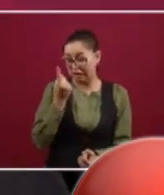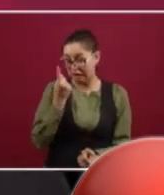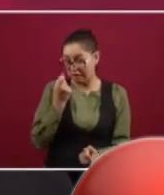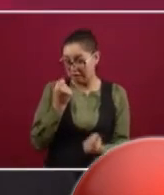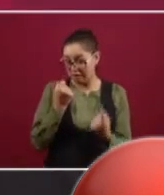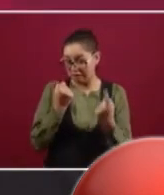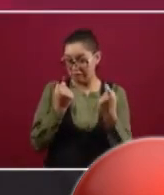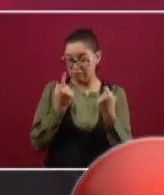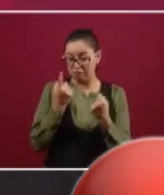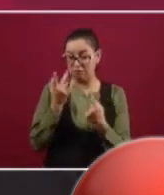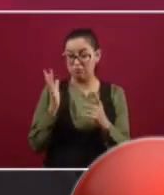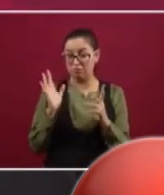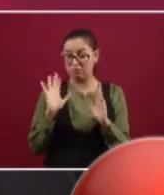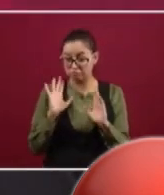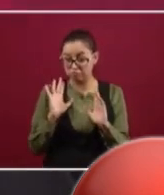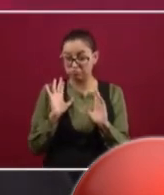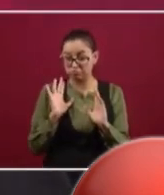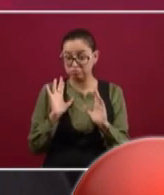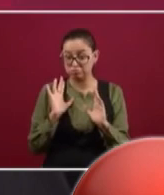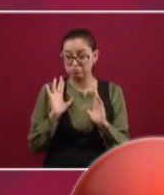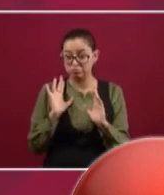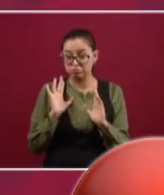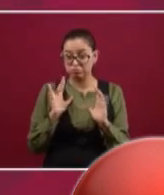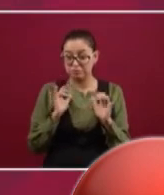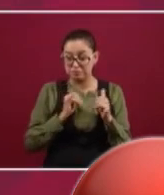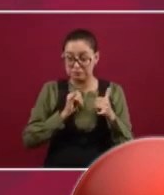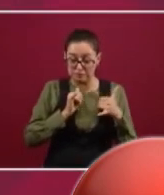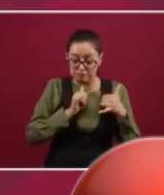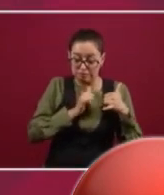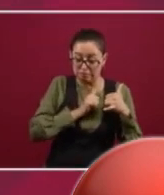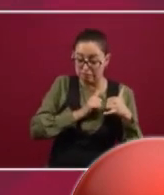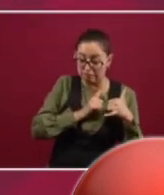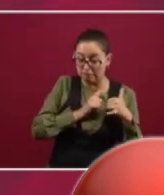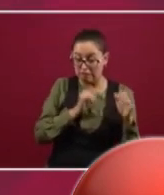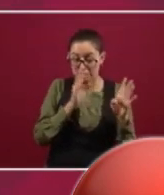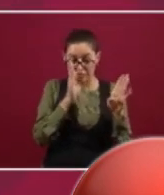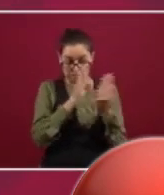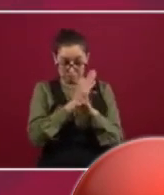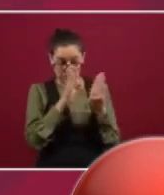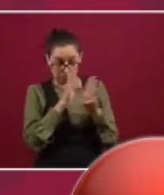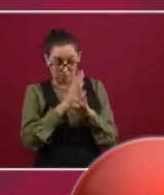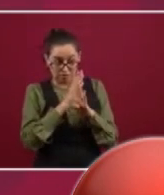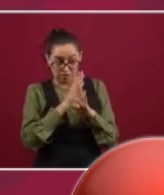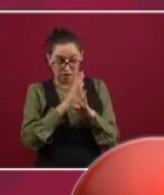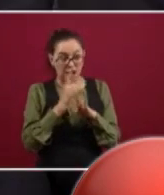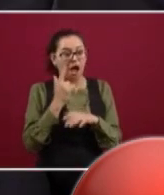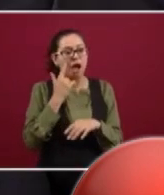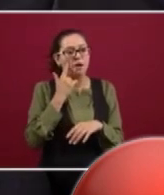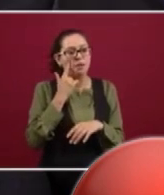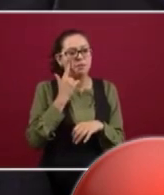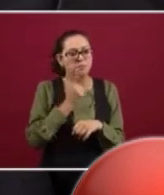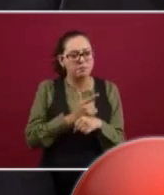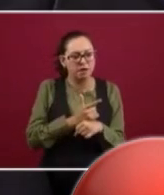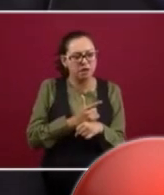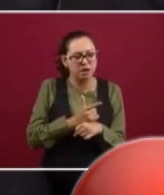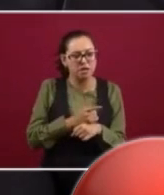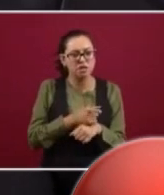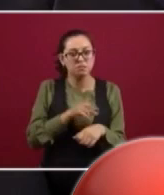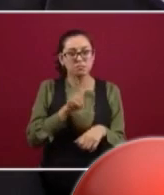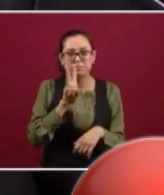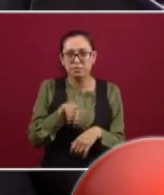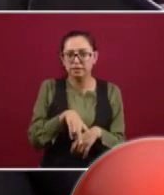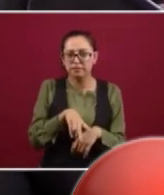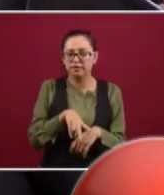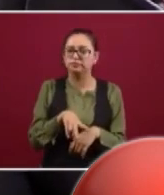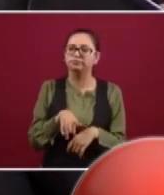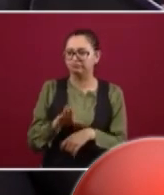y se lee de muestra se le aplica la ley porque eso es